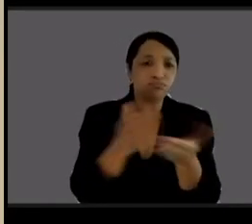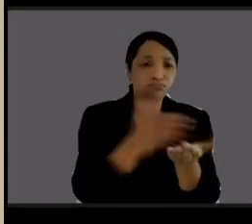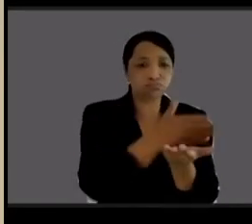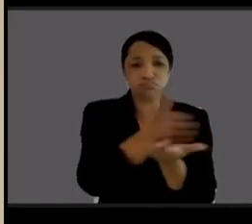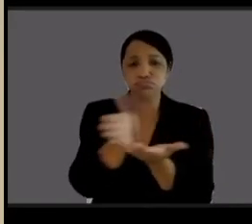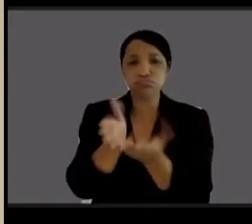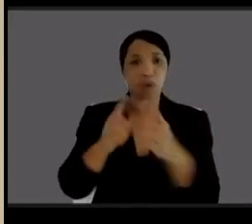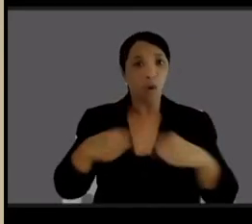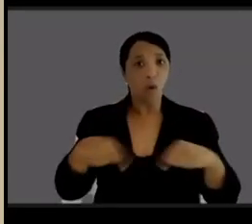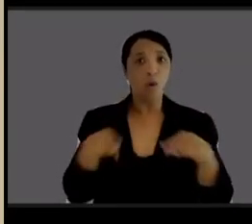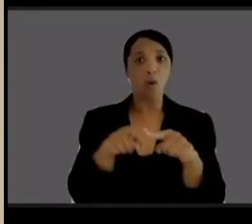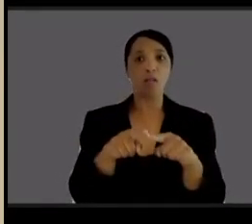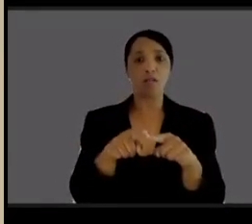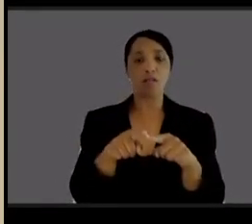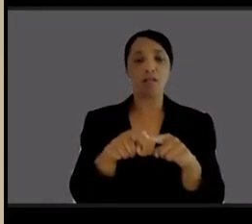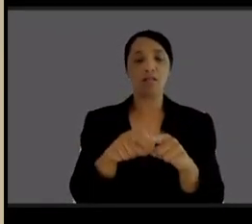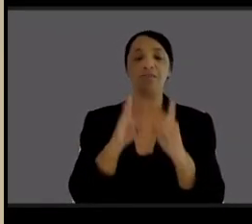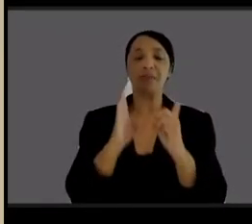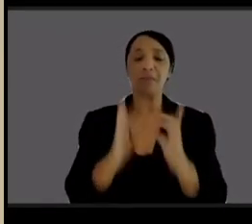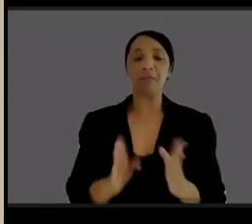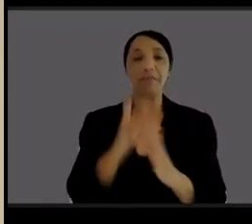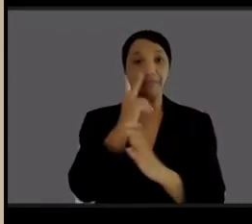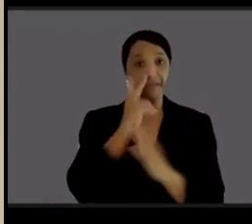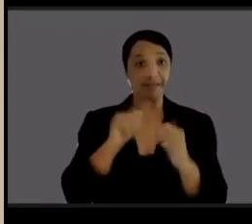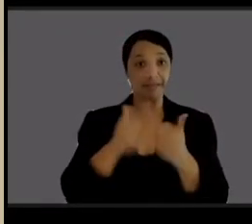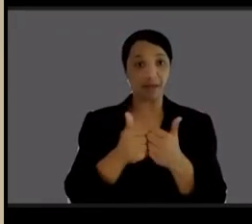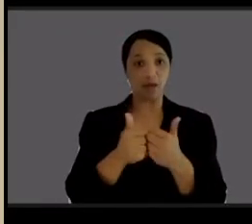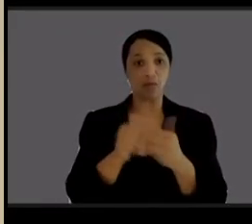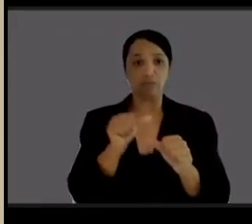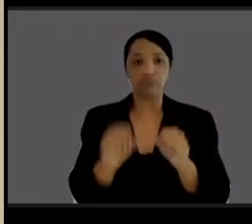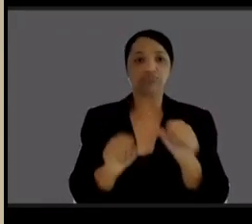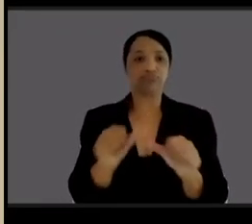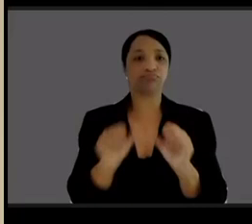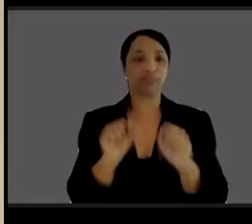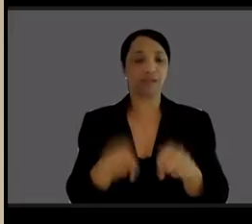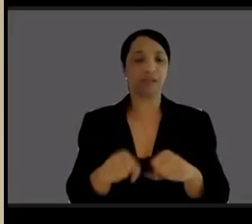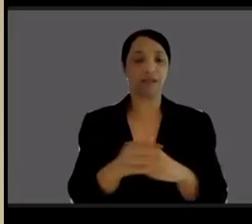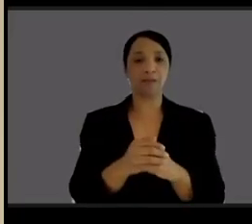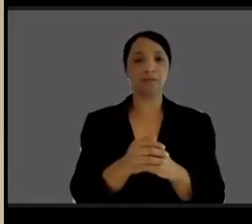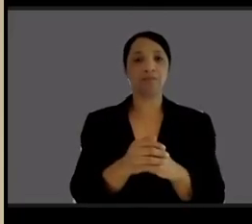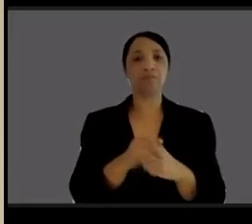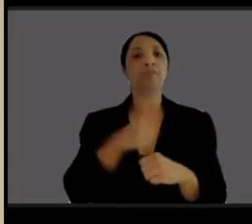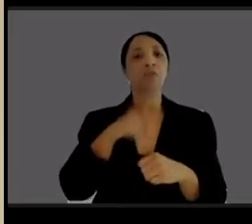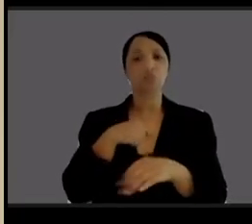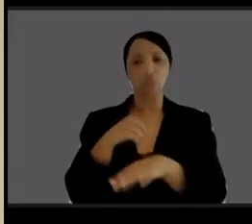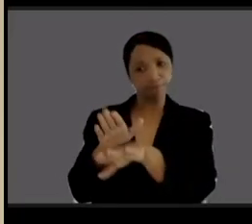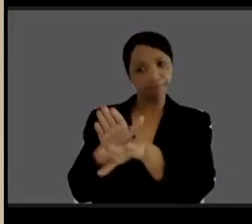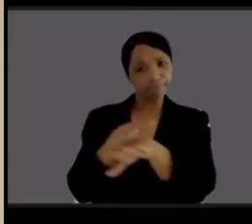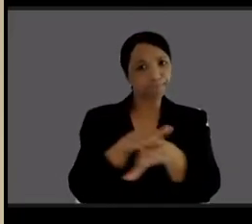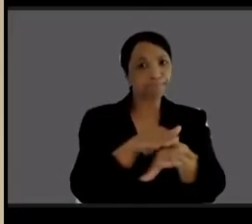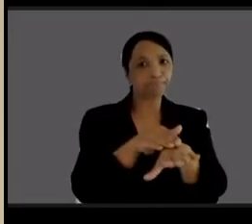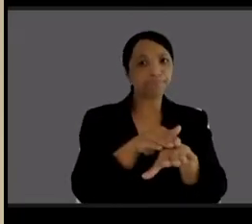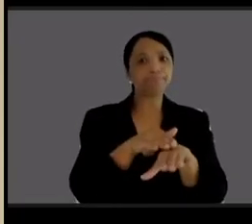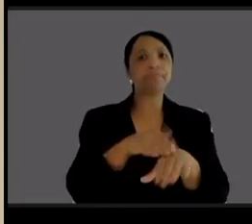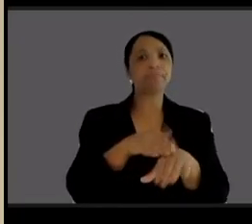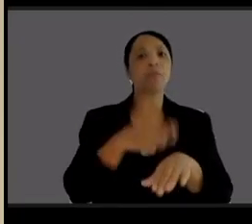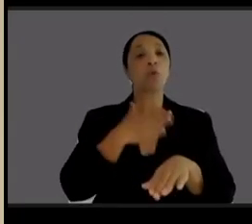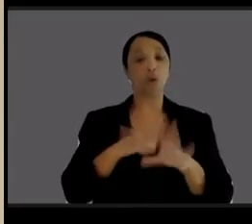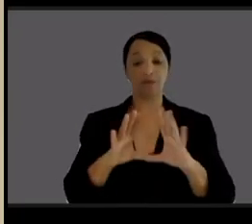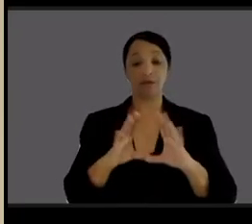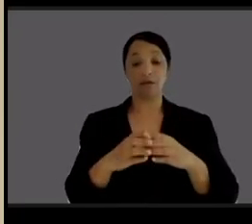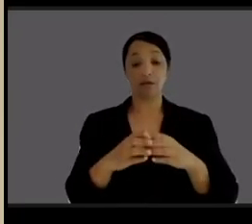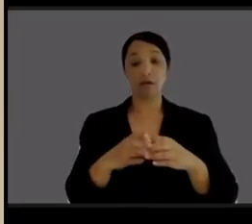que asegurarnos de que esto sea una misión cumplida y esperamos tener una